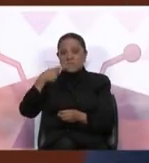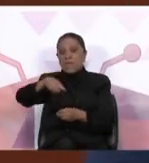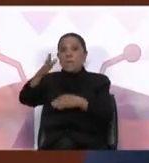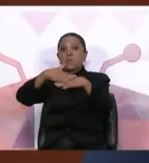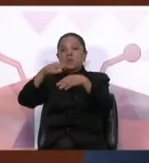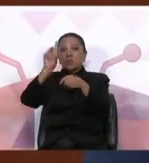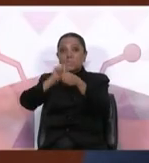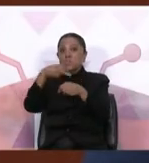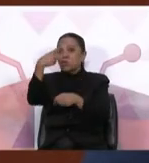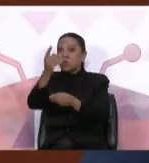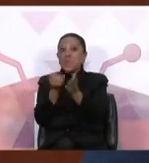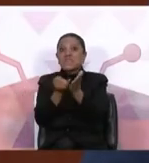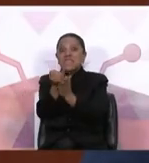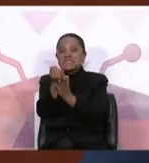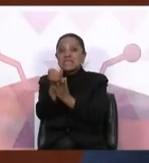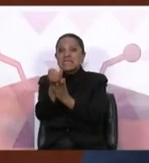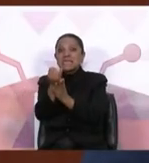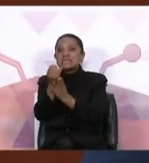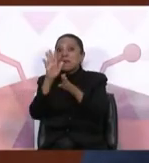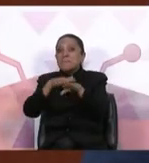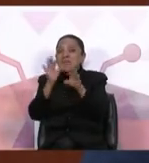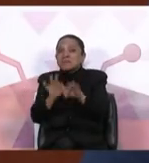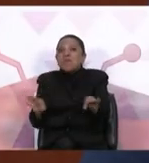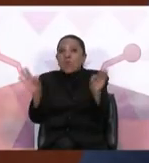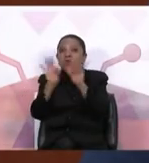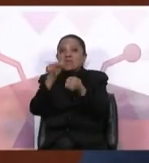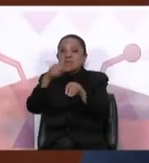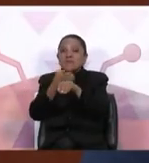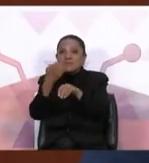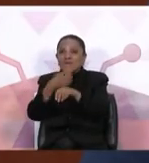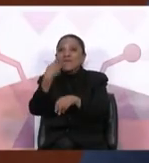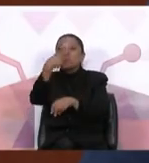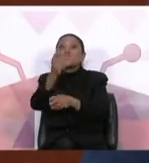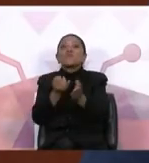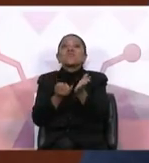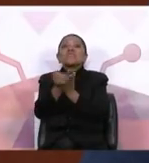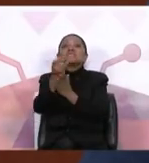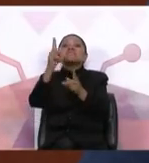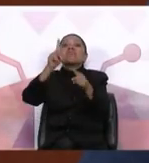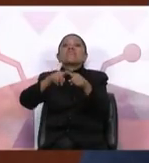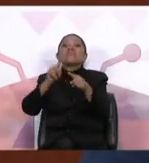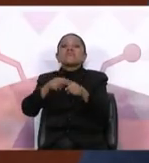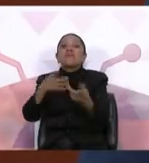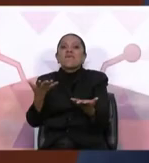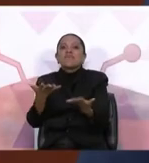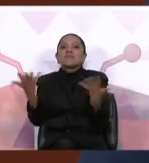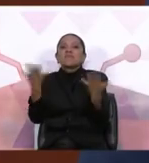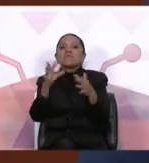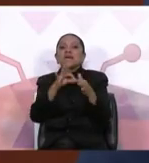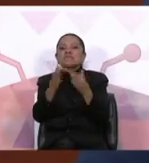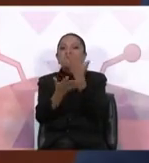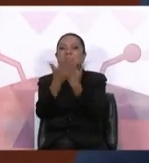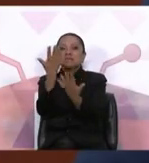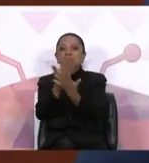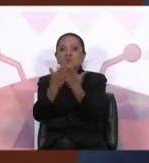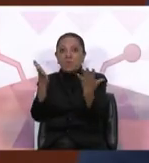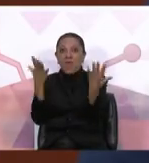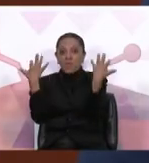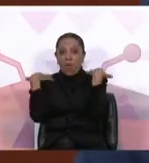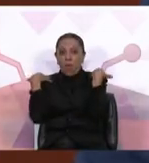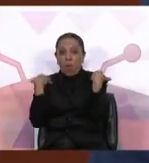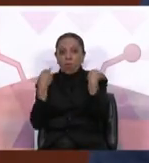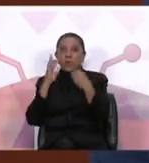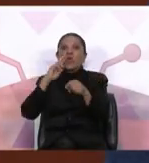de nuestro estado vas a tomar la decisión de quien va a llevar en sus manos y en sus hombros la responsabilidad